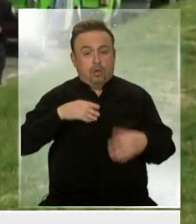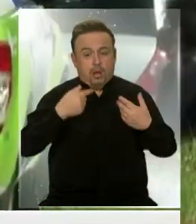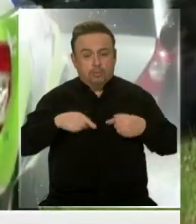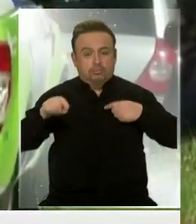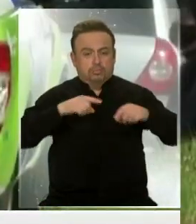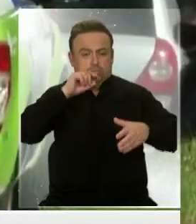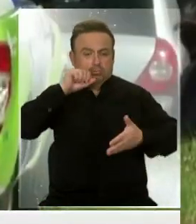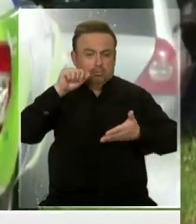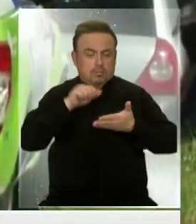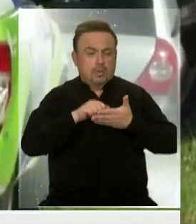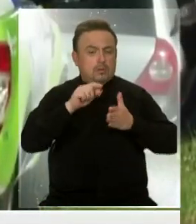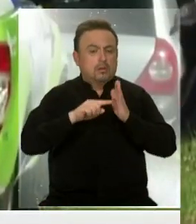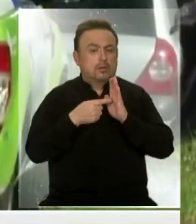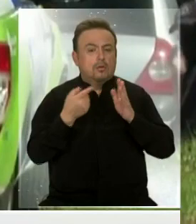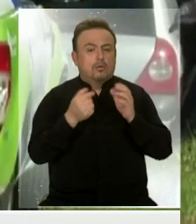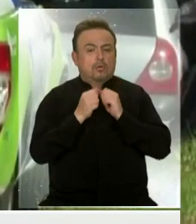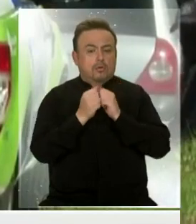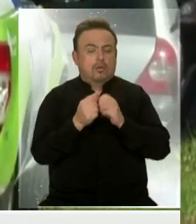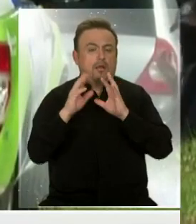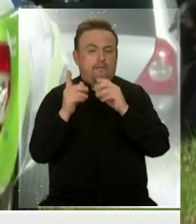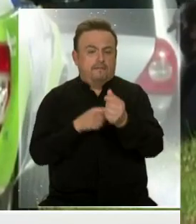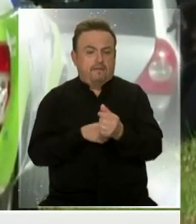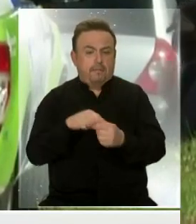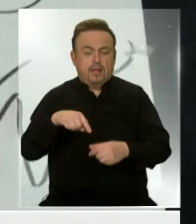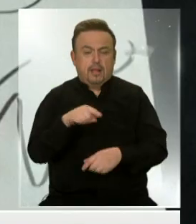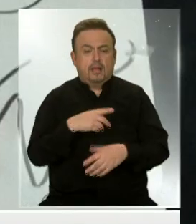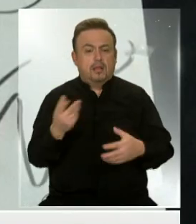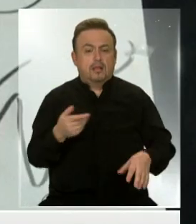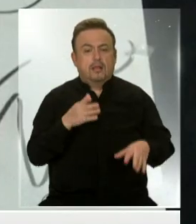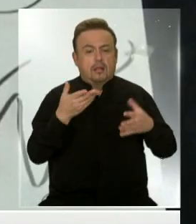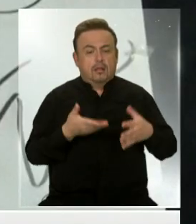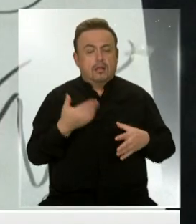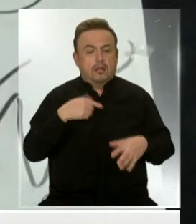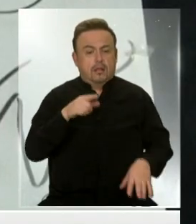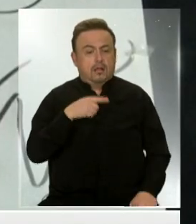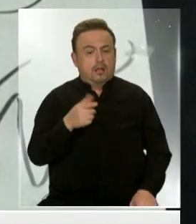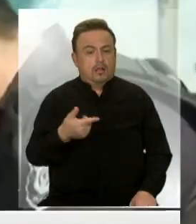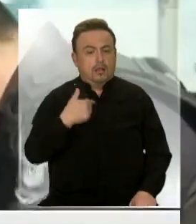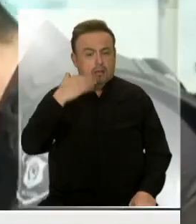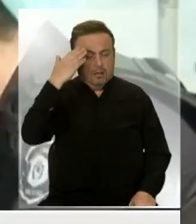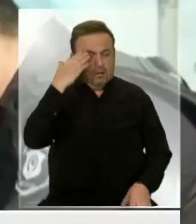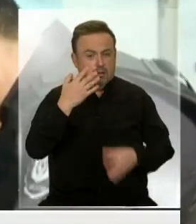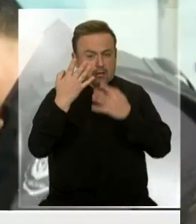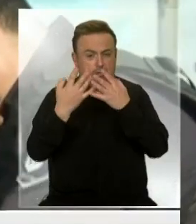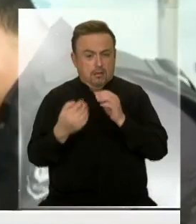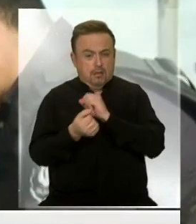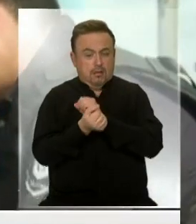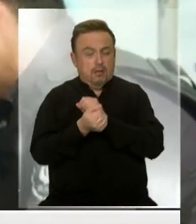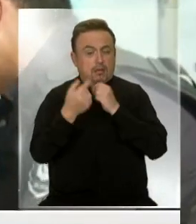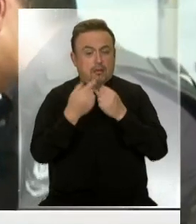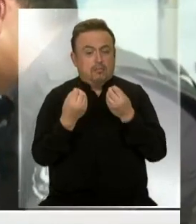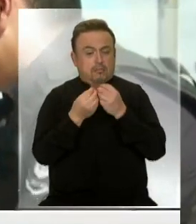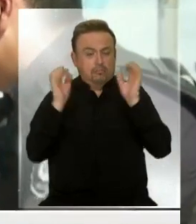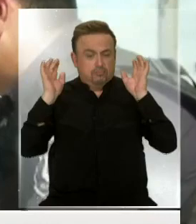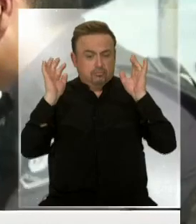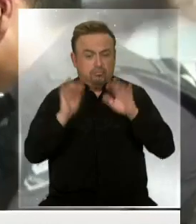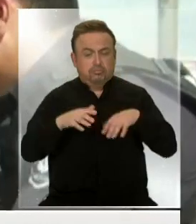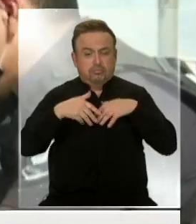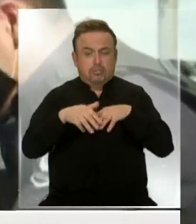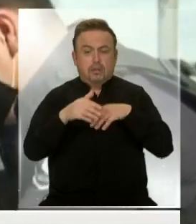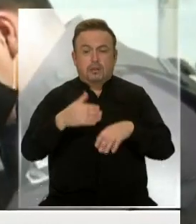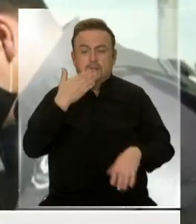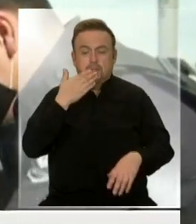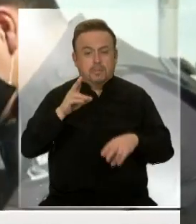a protestar en Buenos Aires, acompañados por sus familiares y efectivos de fuerzas federales y de gendarmería. En la masiva manifestación pidieron